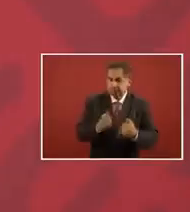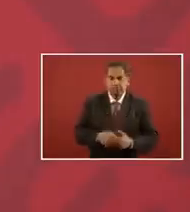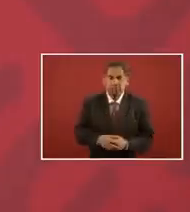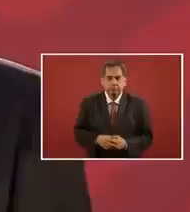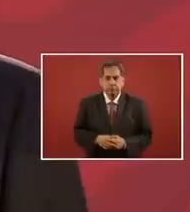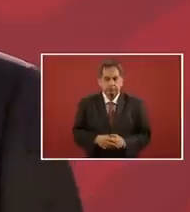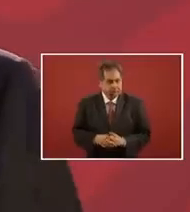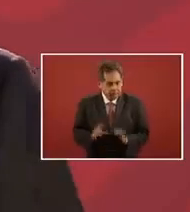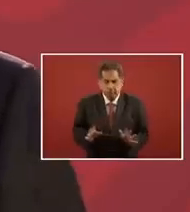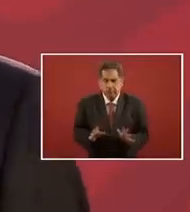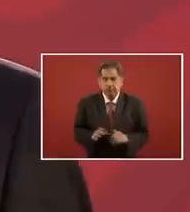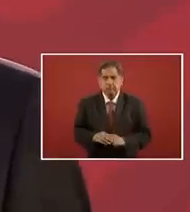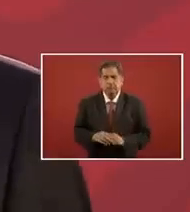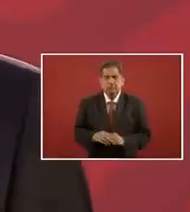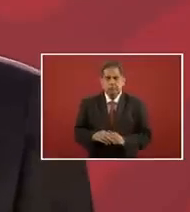muy